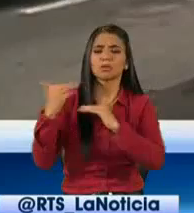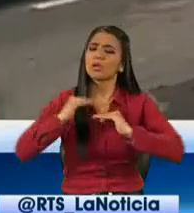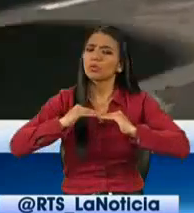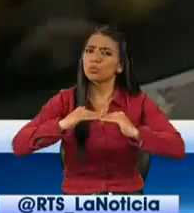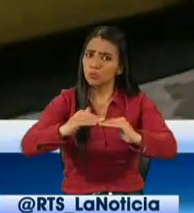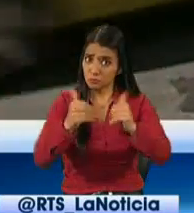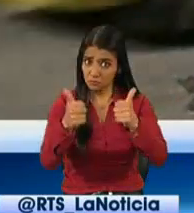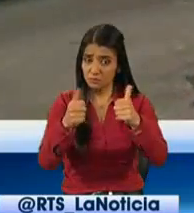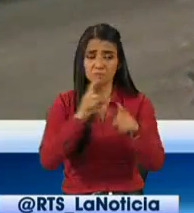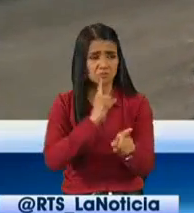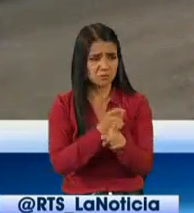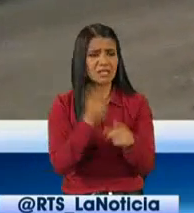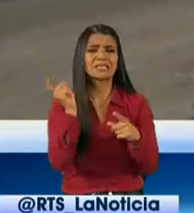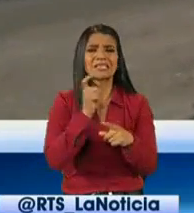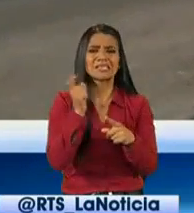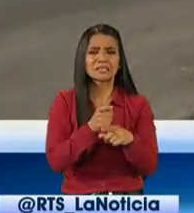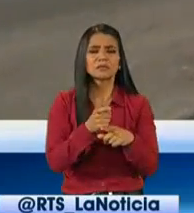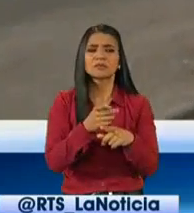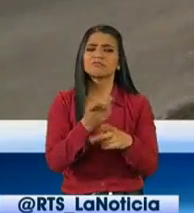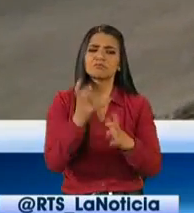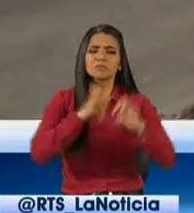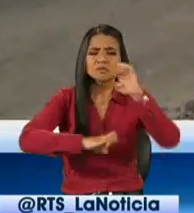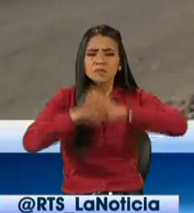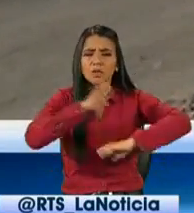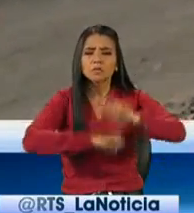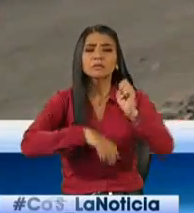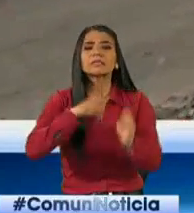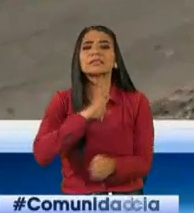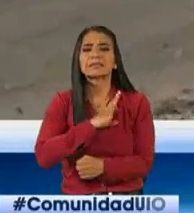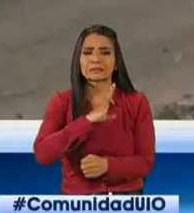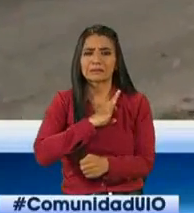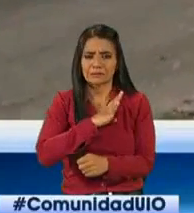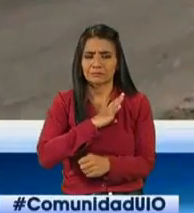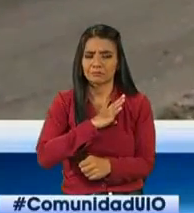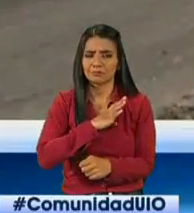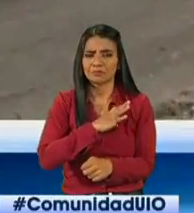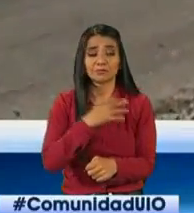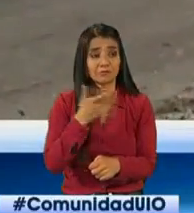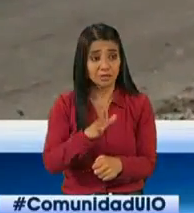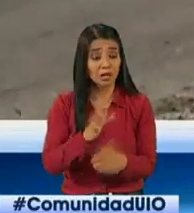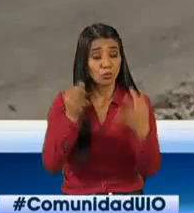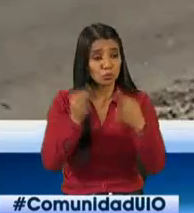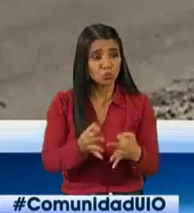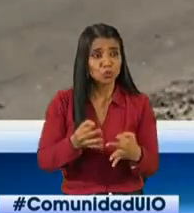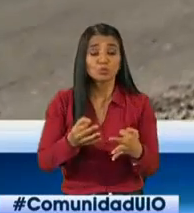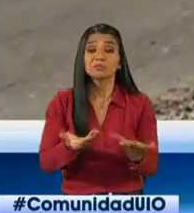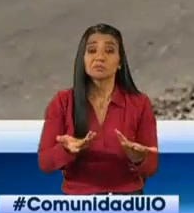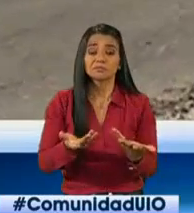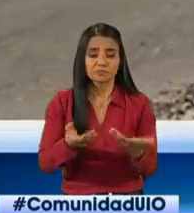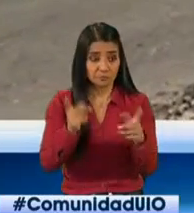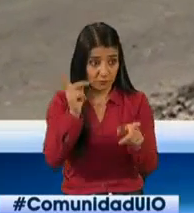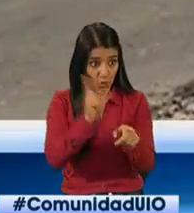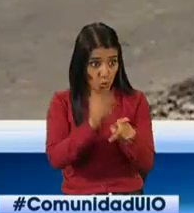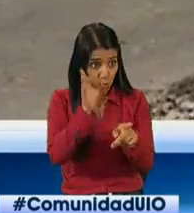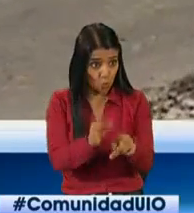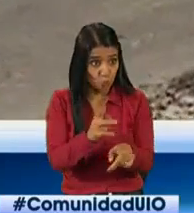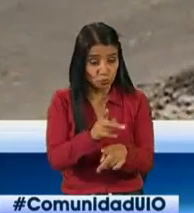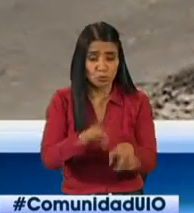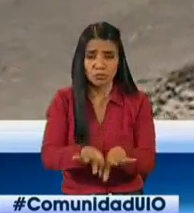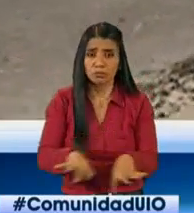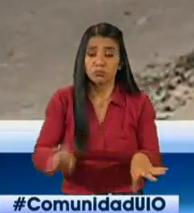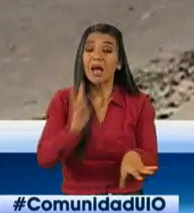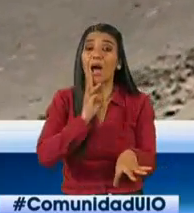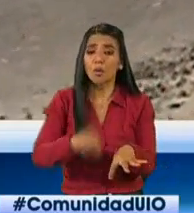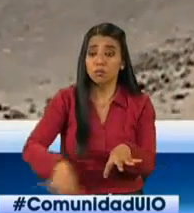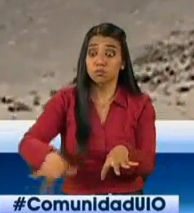intervenciones siempre se necesita una valoración técnica inicial. Esa valoración técnica viene dada en este caso por el caso puntual. Al existir una fuga de